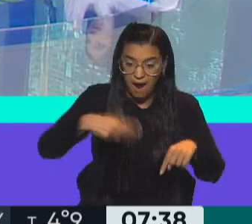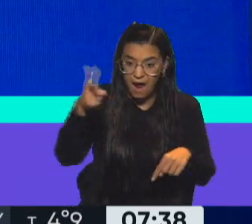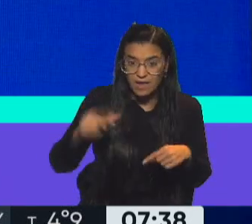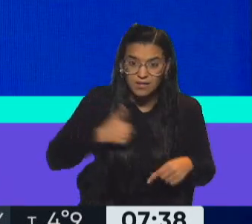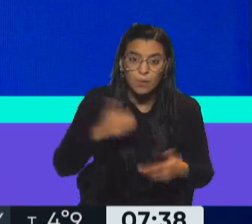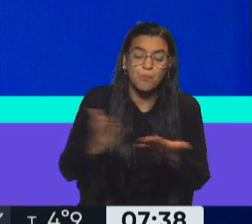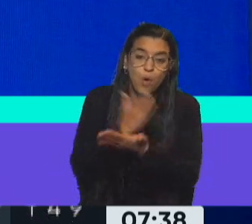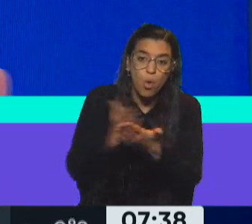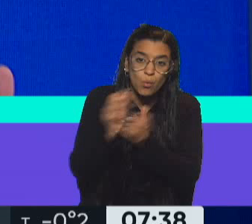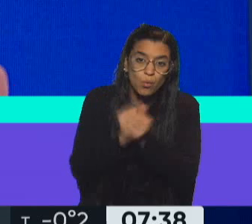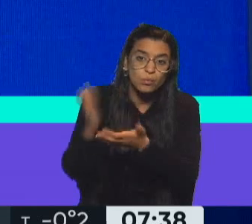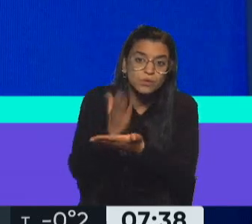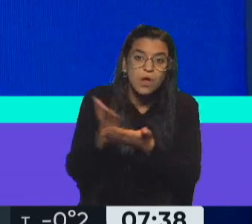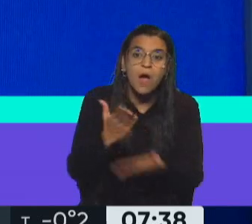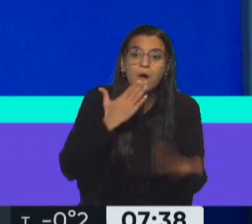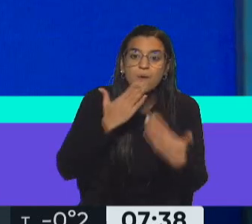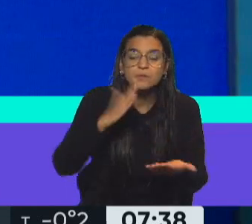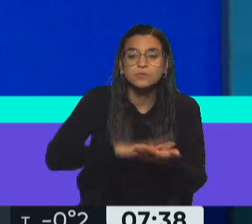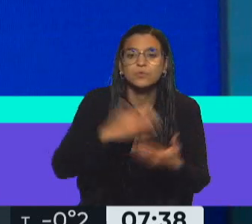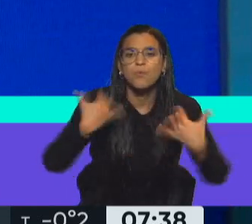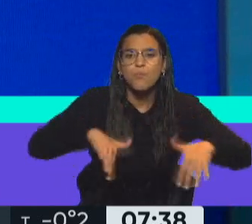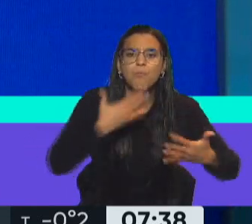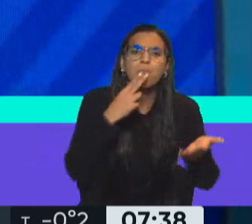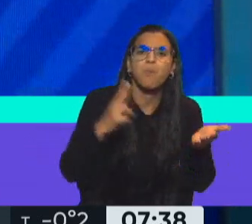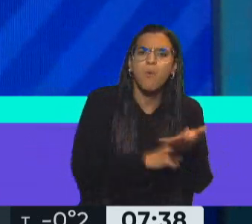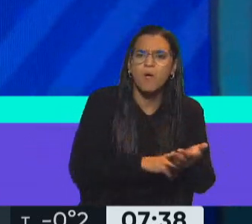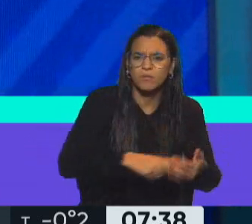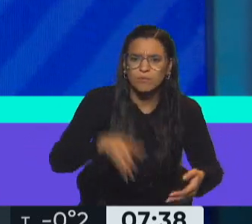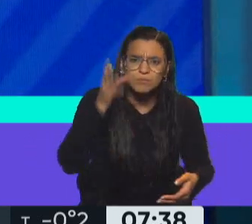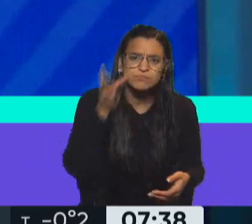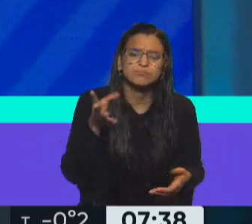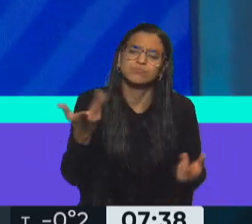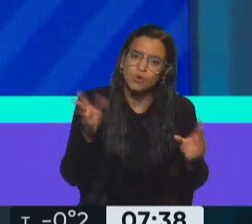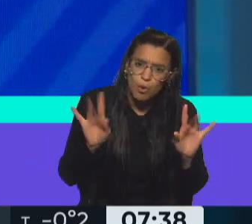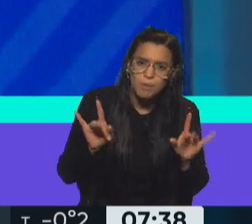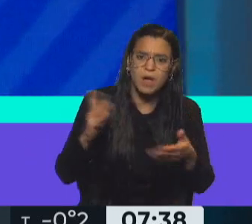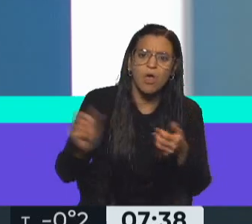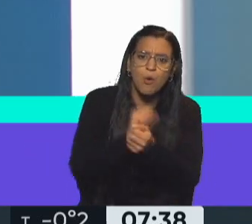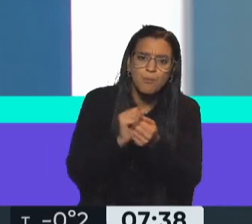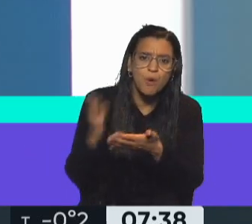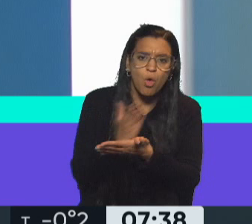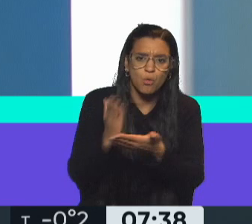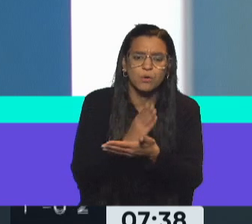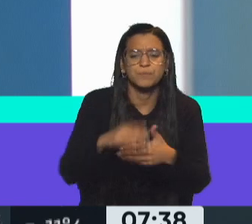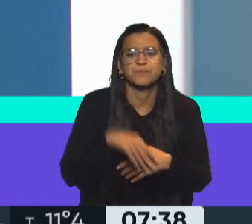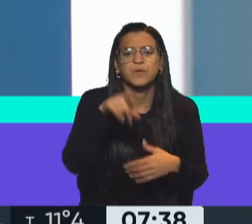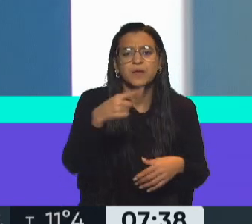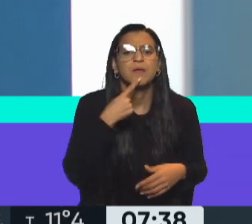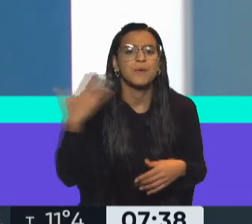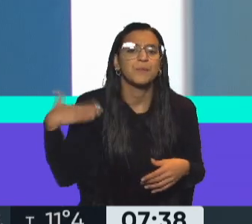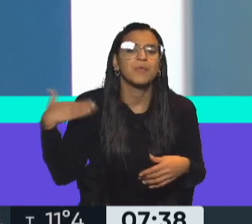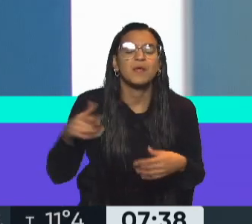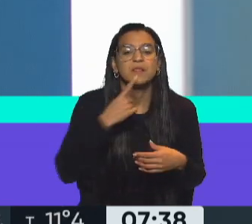sectores productivos hablan justamente de eso, ¿no?, de una superposición impositiva que les hace complicado producir. Sí, ahí Vidal lo que marca